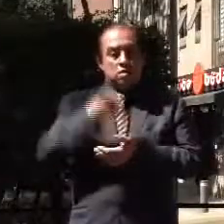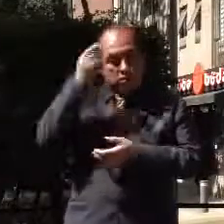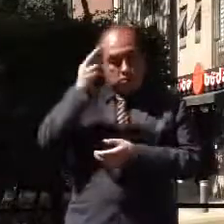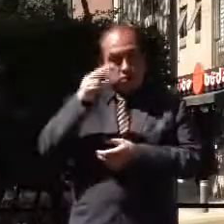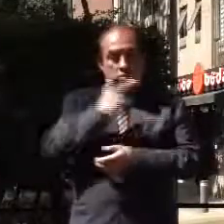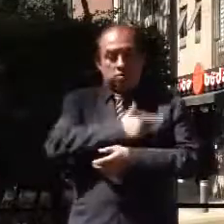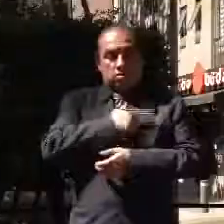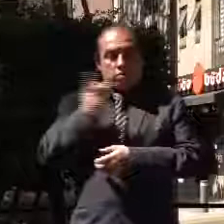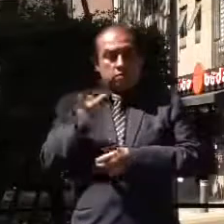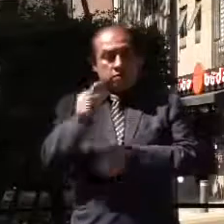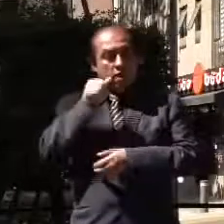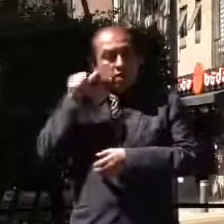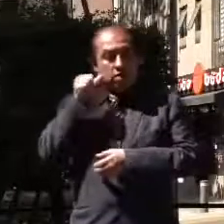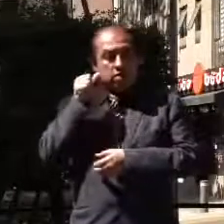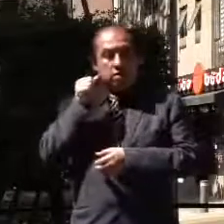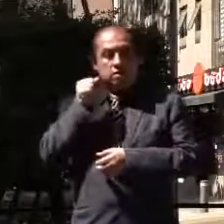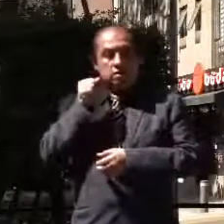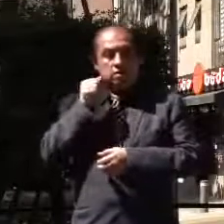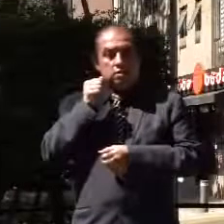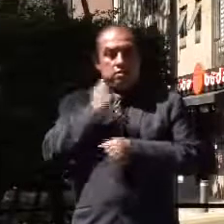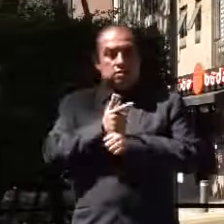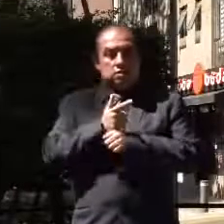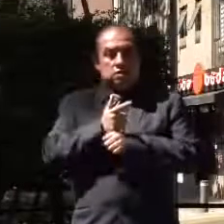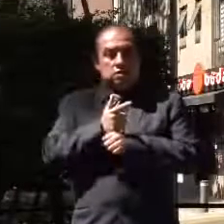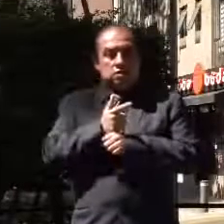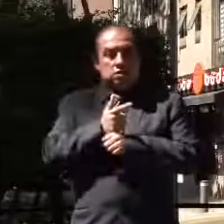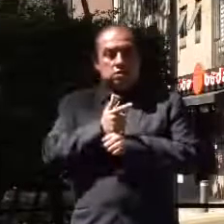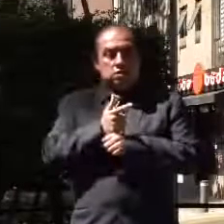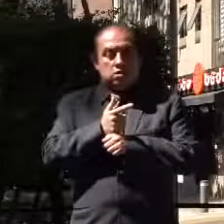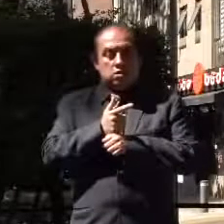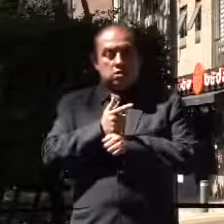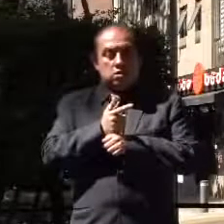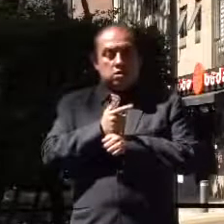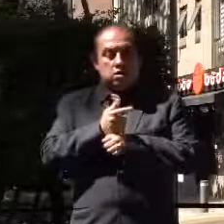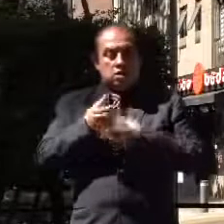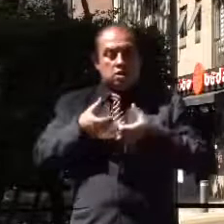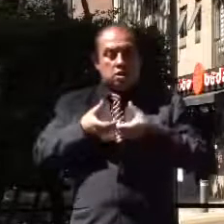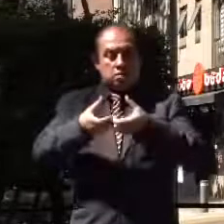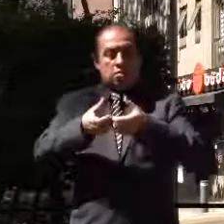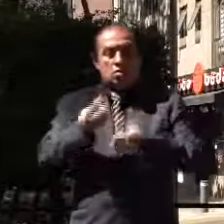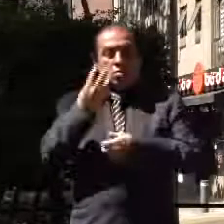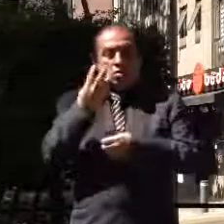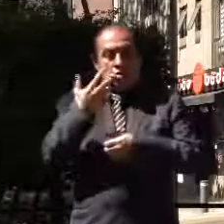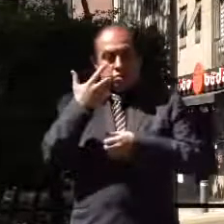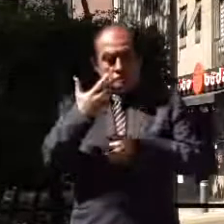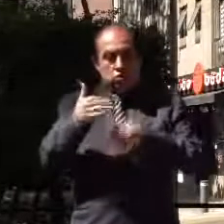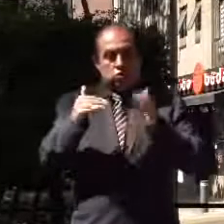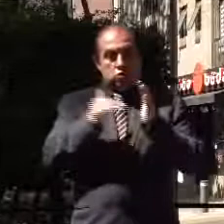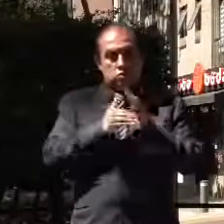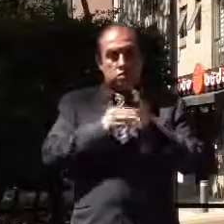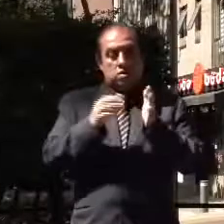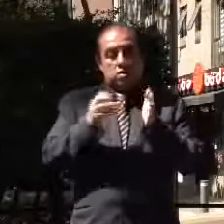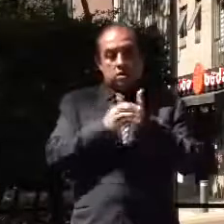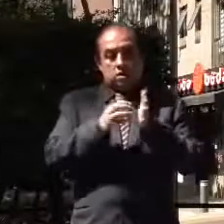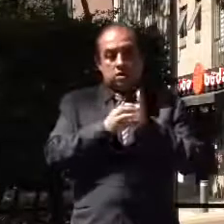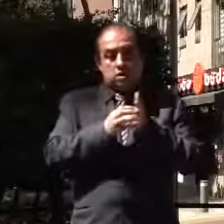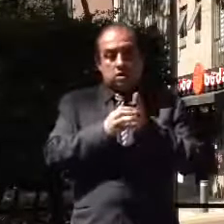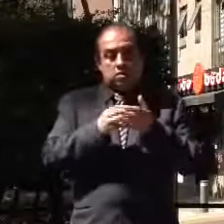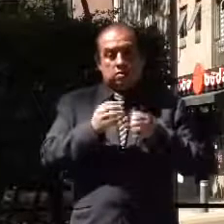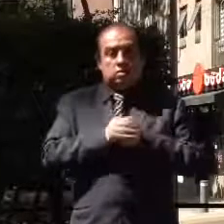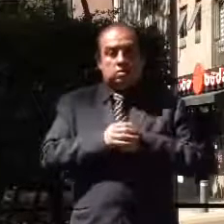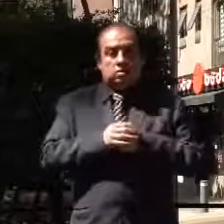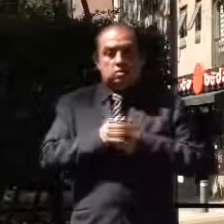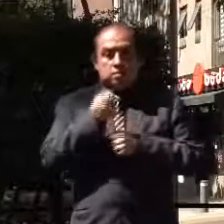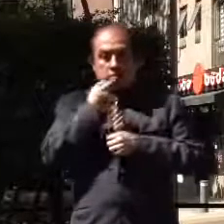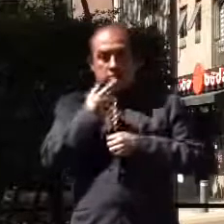preguntarle, ayer hallaron alrededor de 8,000 cajas de los medicamentos oncológicos que fueron robados el 4 de octubre. Preguntarle si le